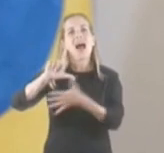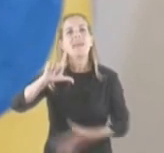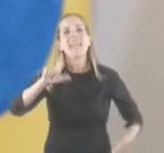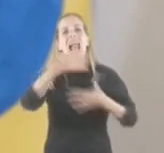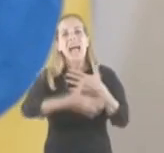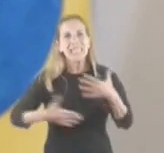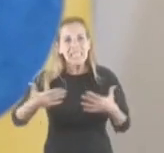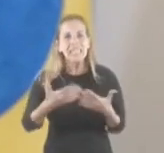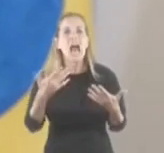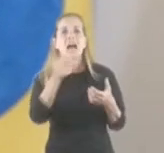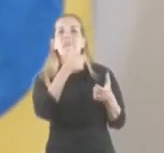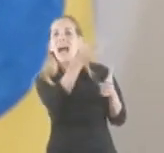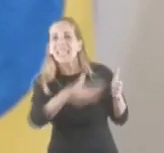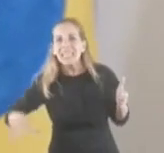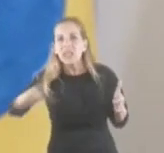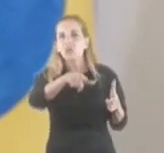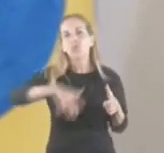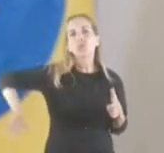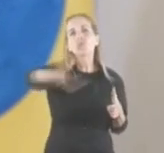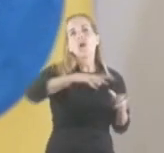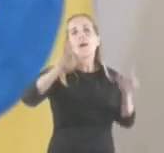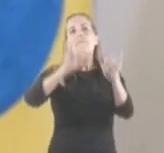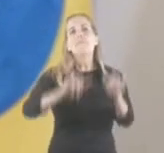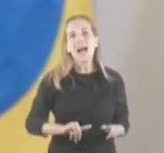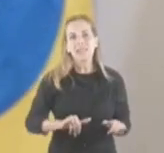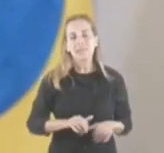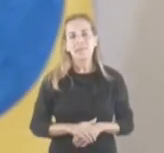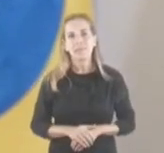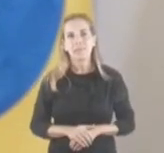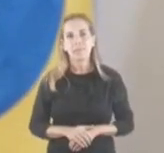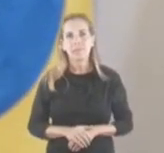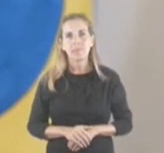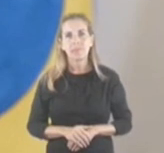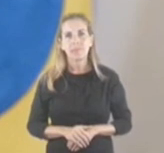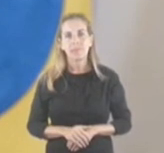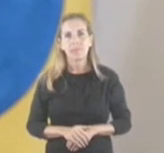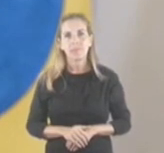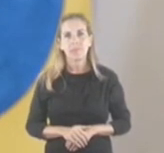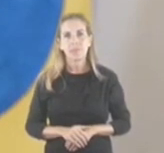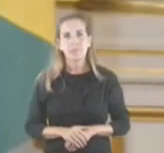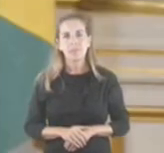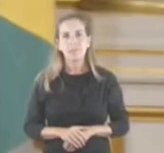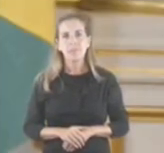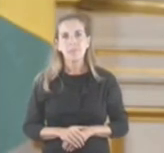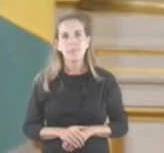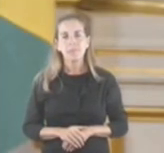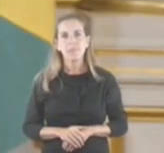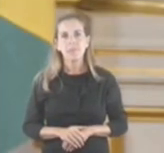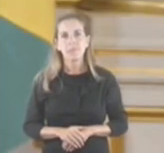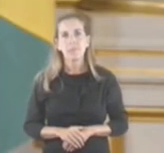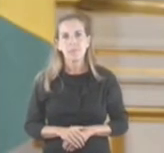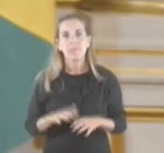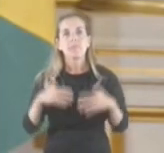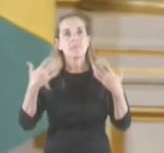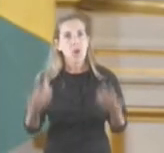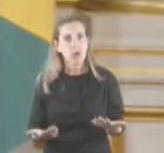Atlántico Sur es una zona de paz. Nos acreditamos que la América Latina y también el Atlántico Sur es una zona de paz. Y para